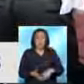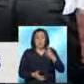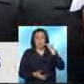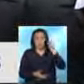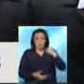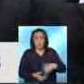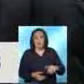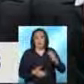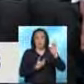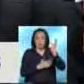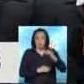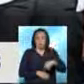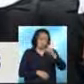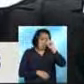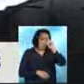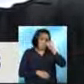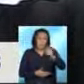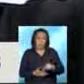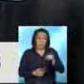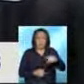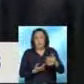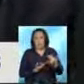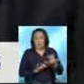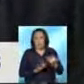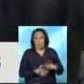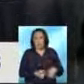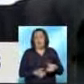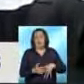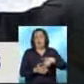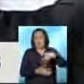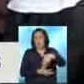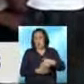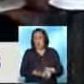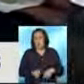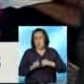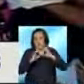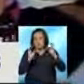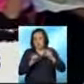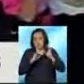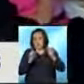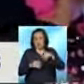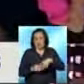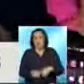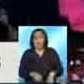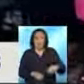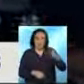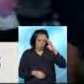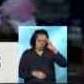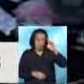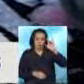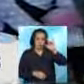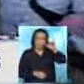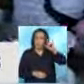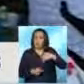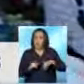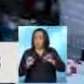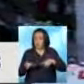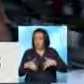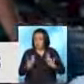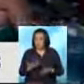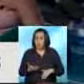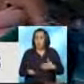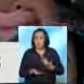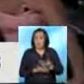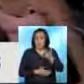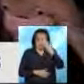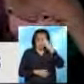a Tumbes. Ellos han estado esperando por días en los exteriores de esta dependencia de la Fuerza Aérea para poder llegar. Sabemos